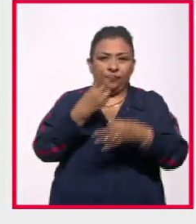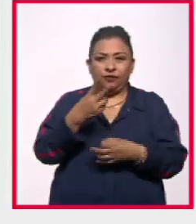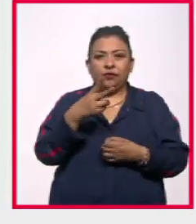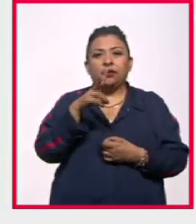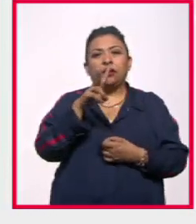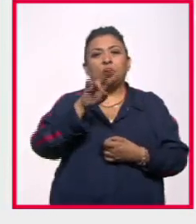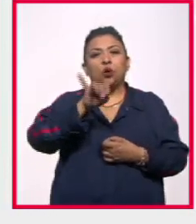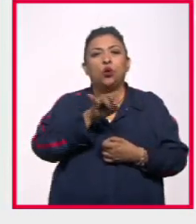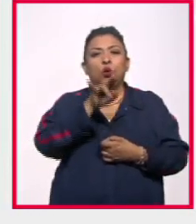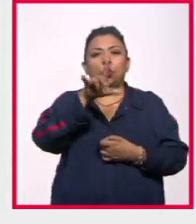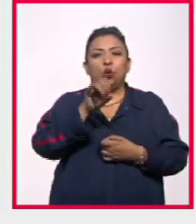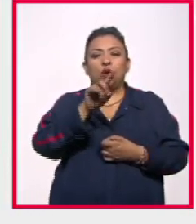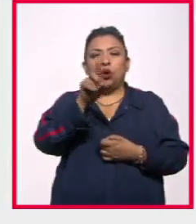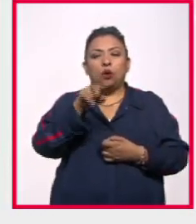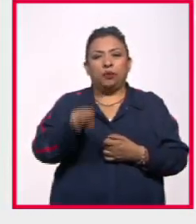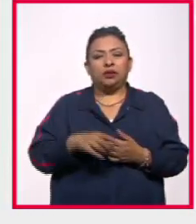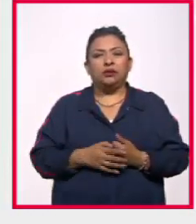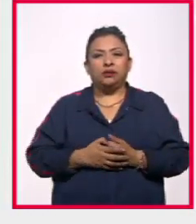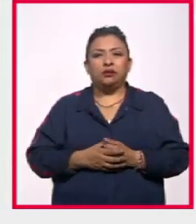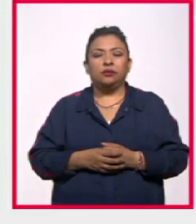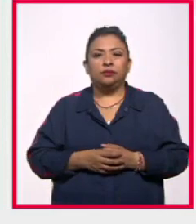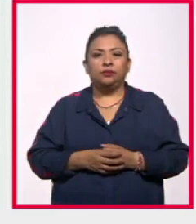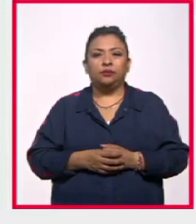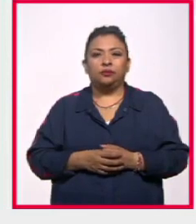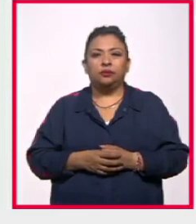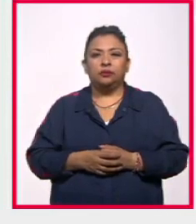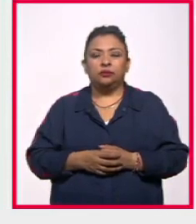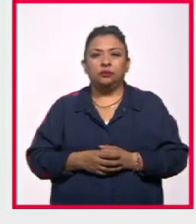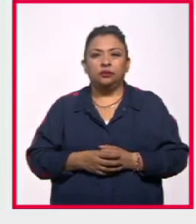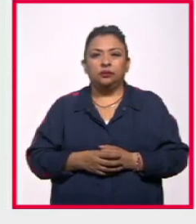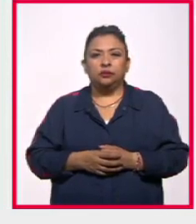22, Julio López.